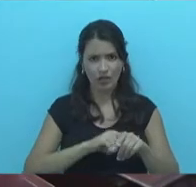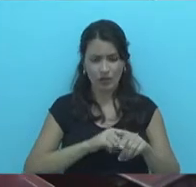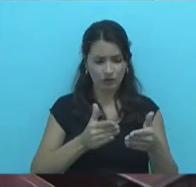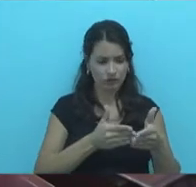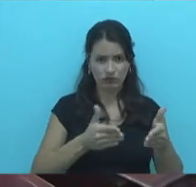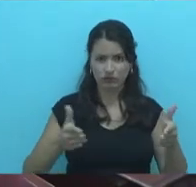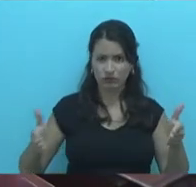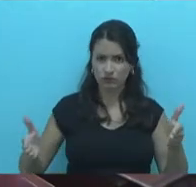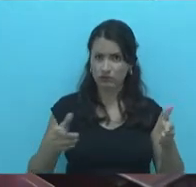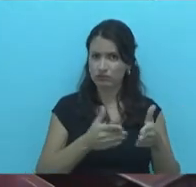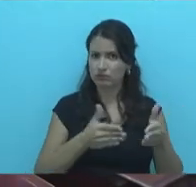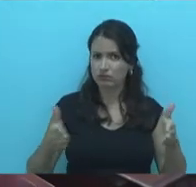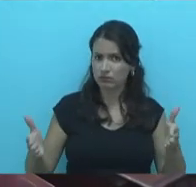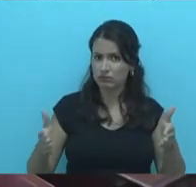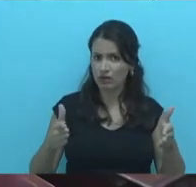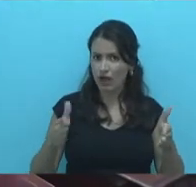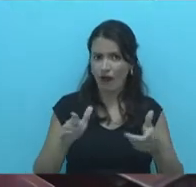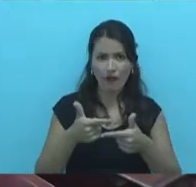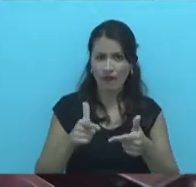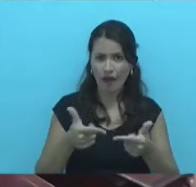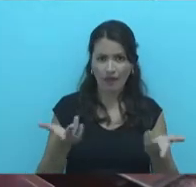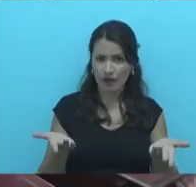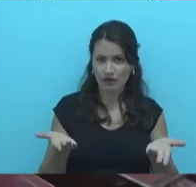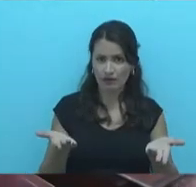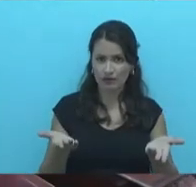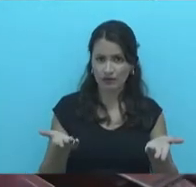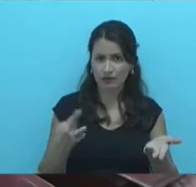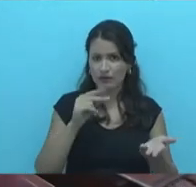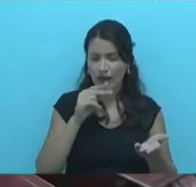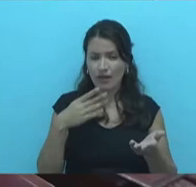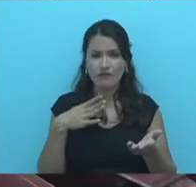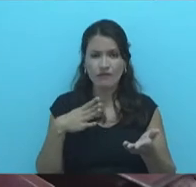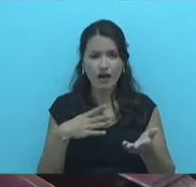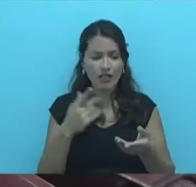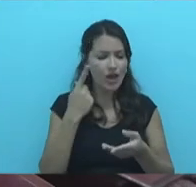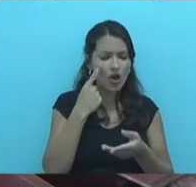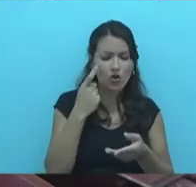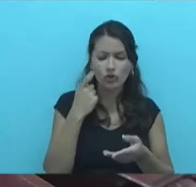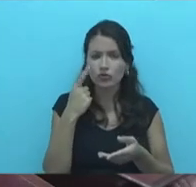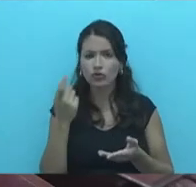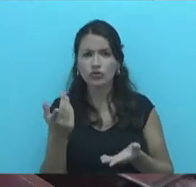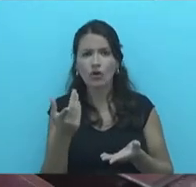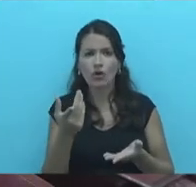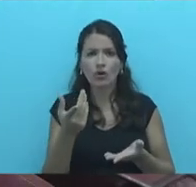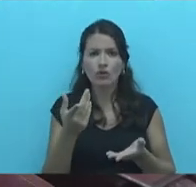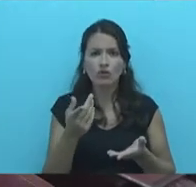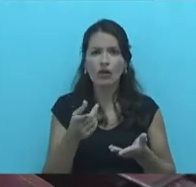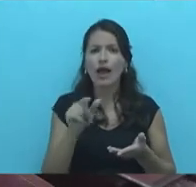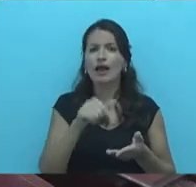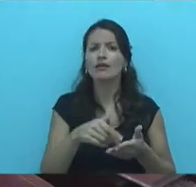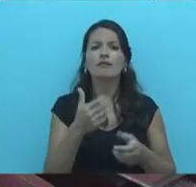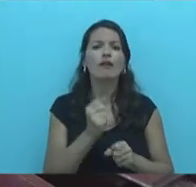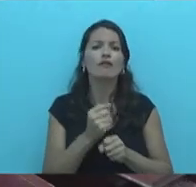un caso de vacío jurídico entre 2014 y 2019, cuáles son todas las acciones que